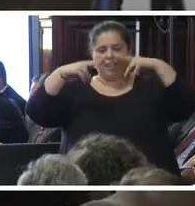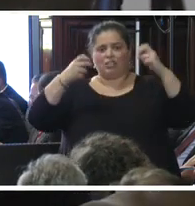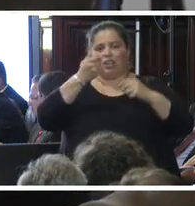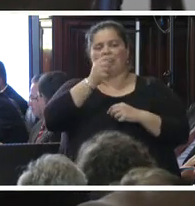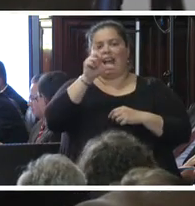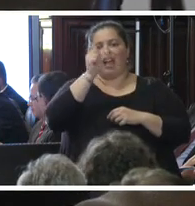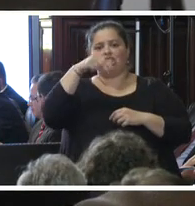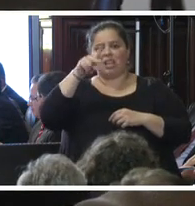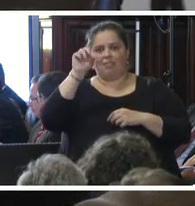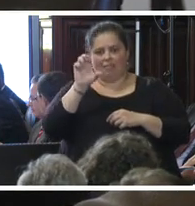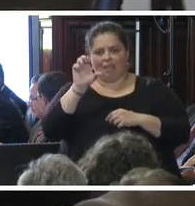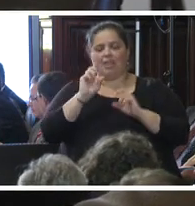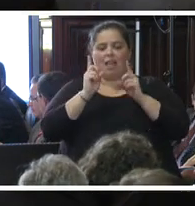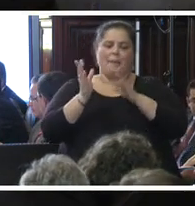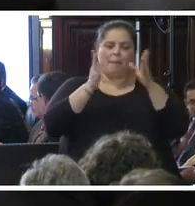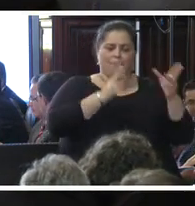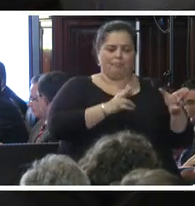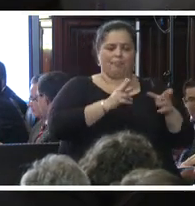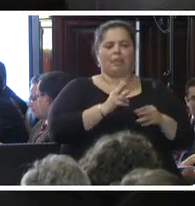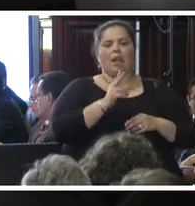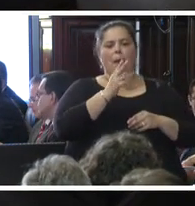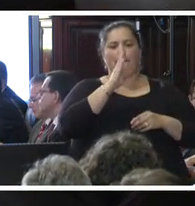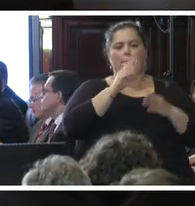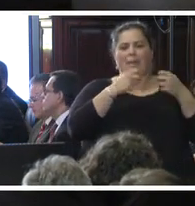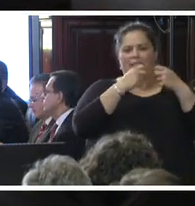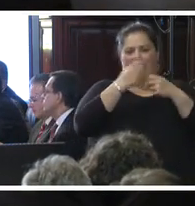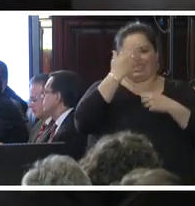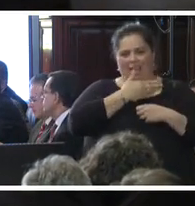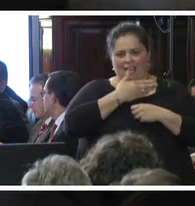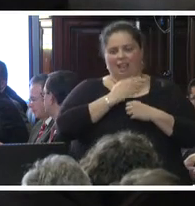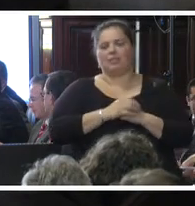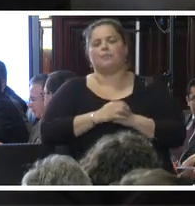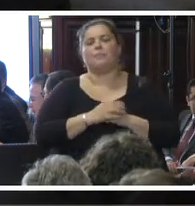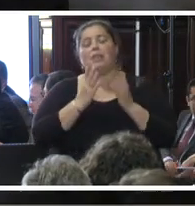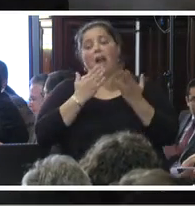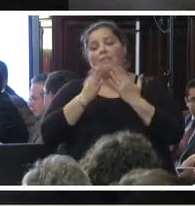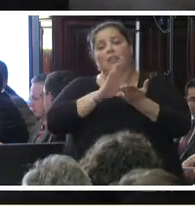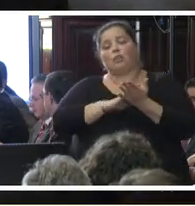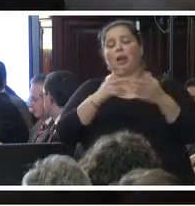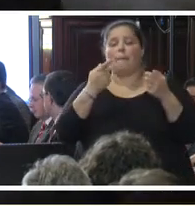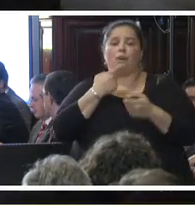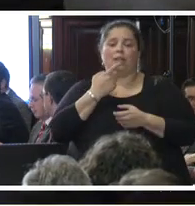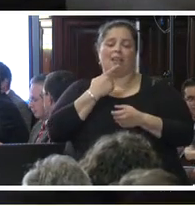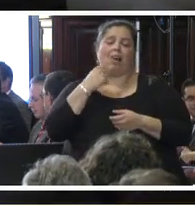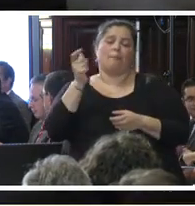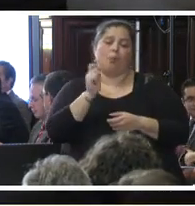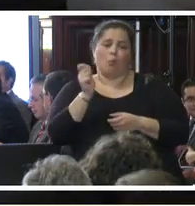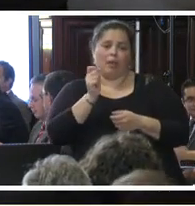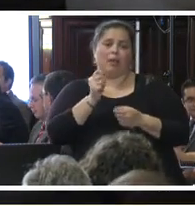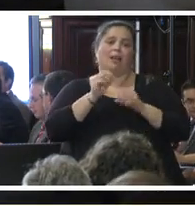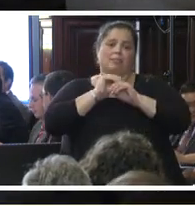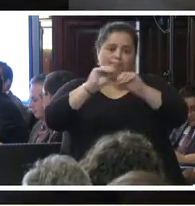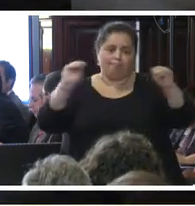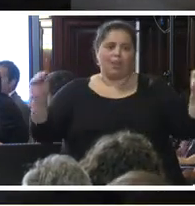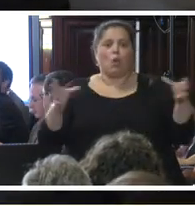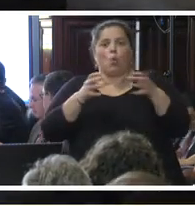Cerezo de Piedras Negras y después en una oportunidad poder platicar de las políticas públicas que se han implementado junto con la sociedad civil y